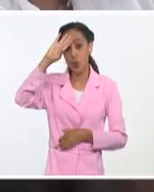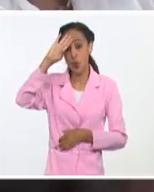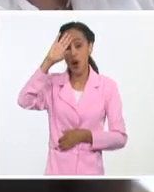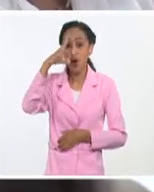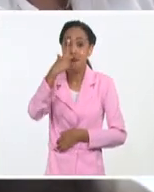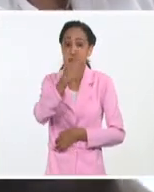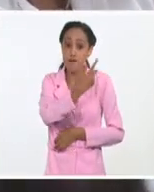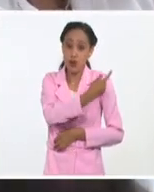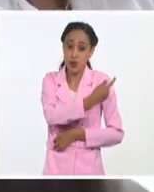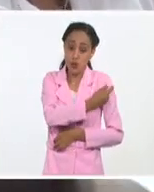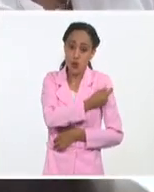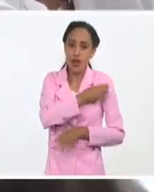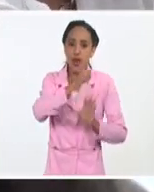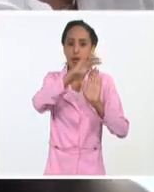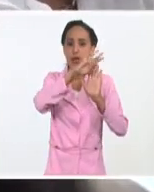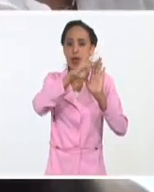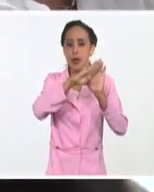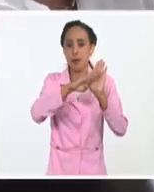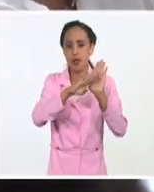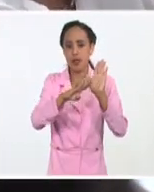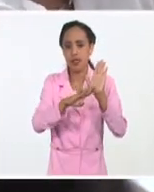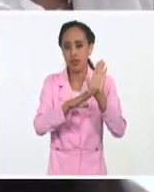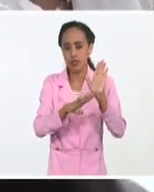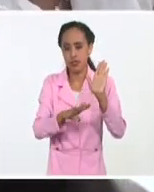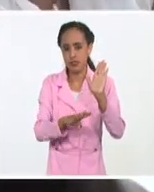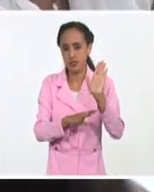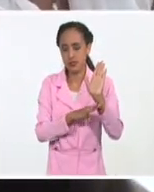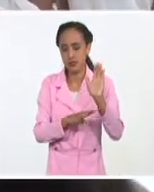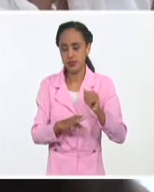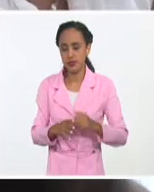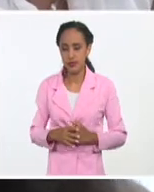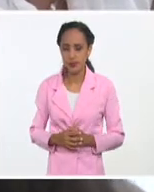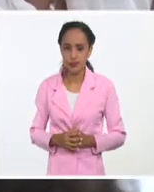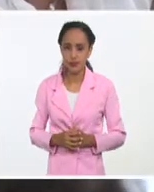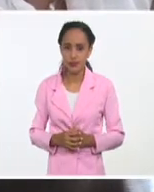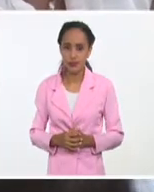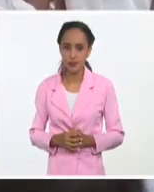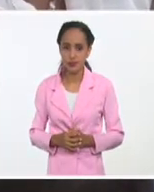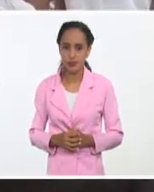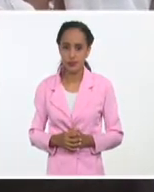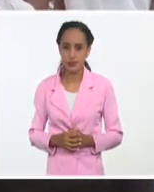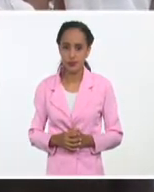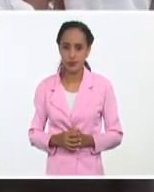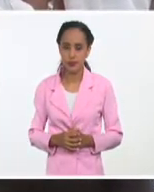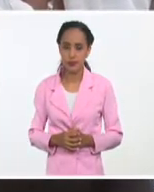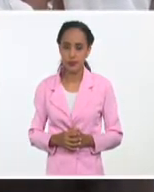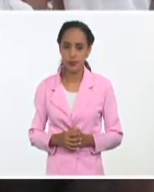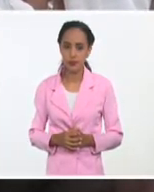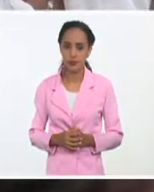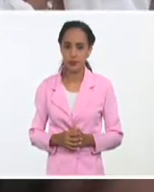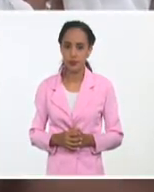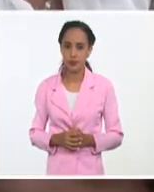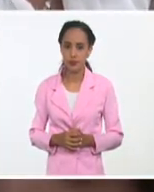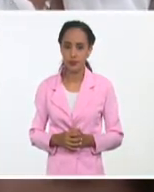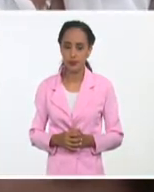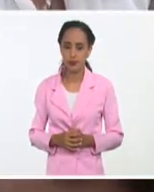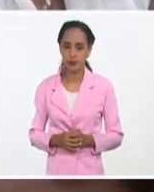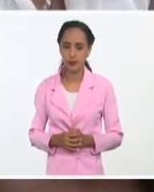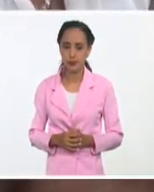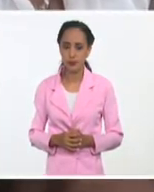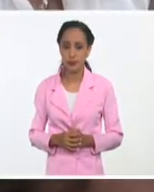y el reforzamiento de las medidas de restricción según sea posible. Eso es lo que dicen